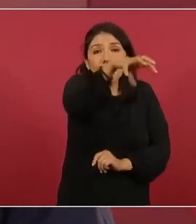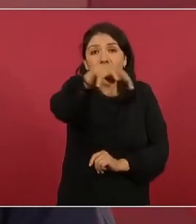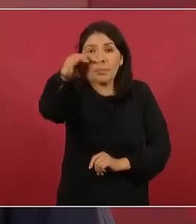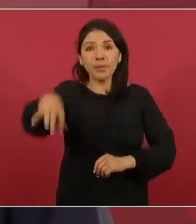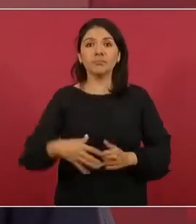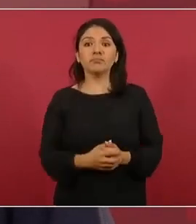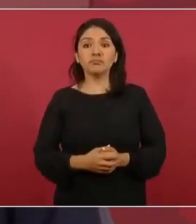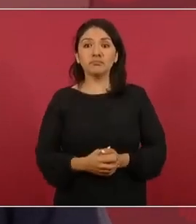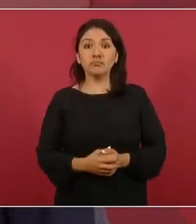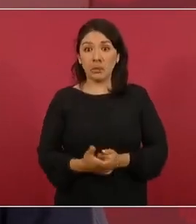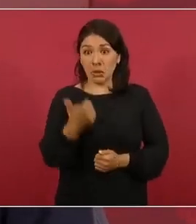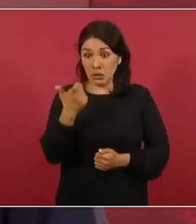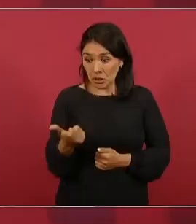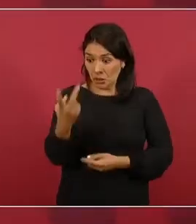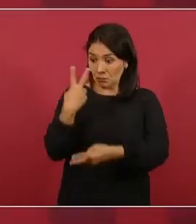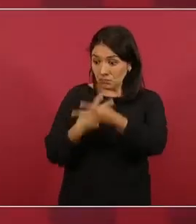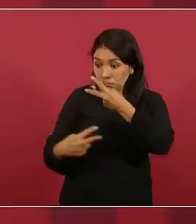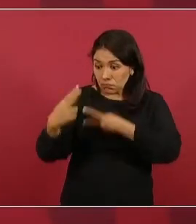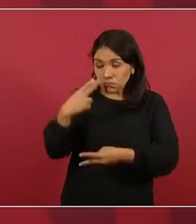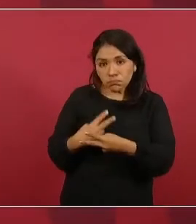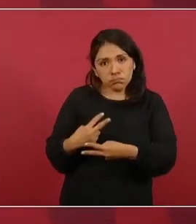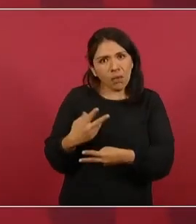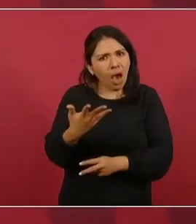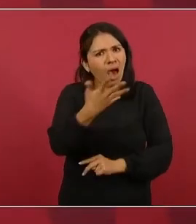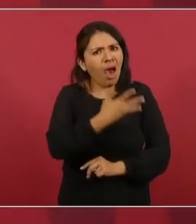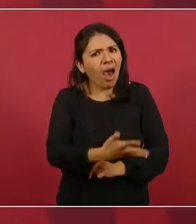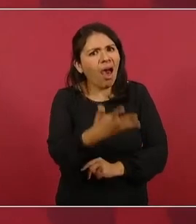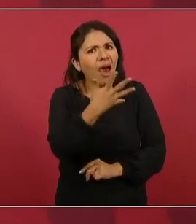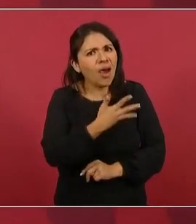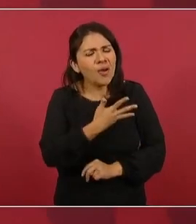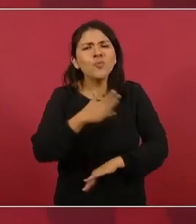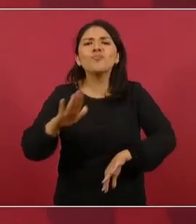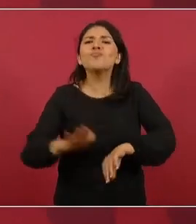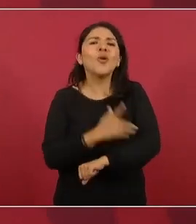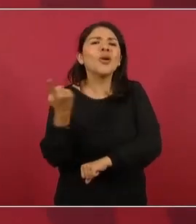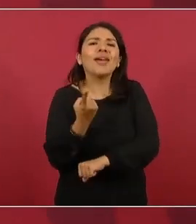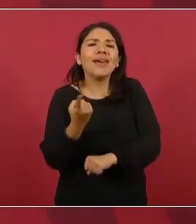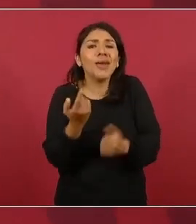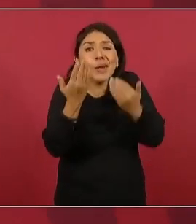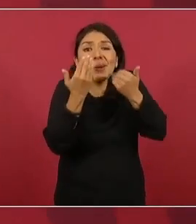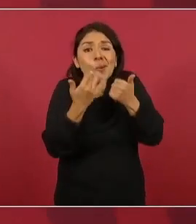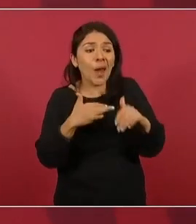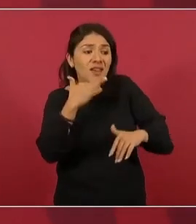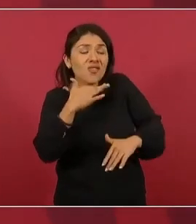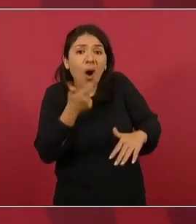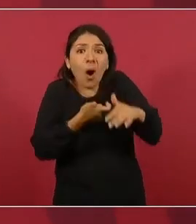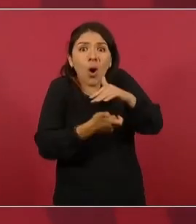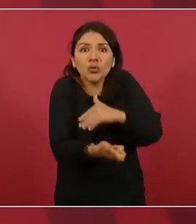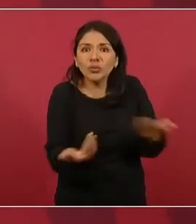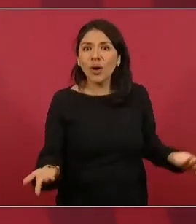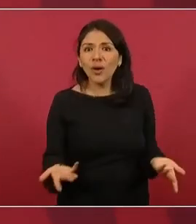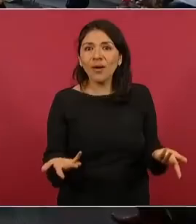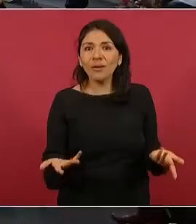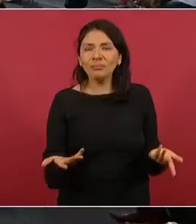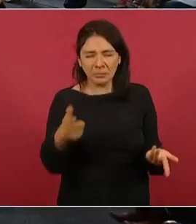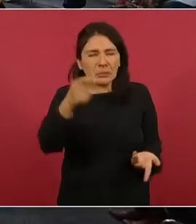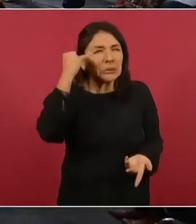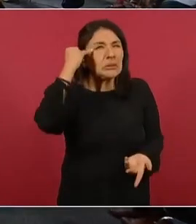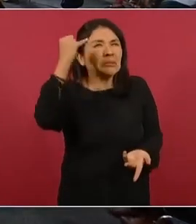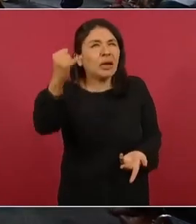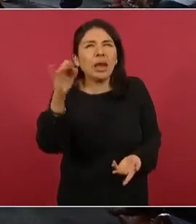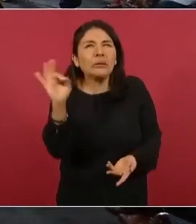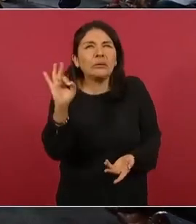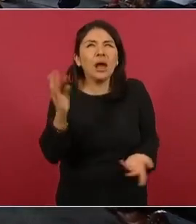Nos alcanza el dinero por eso, porque no hay corrupción. Imagínense cuánto